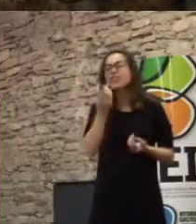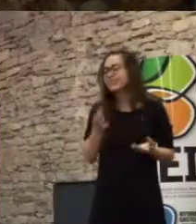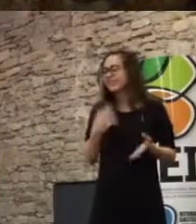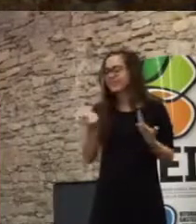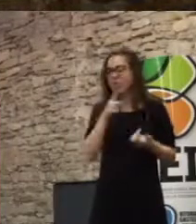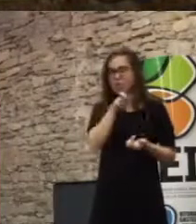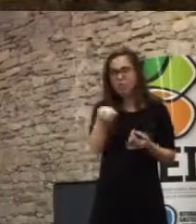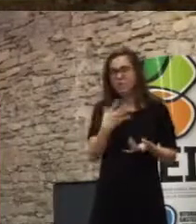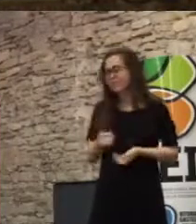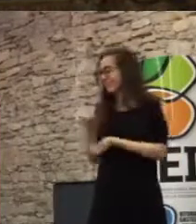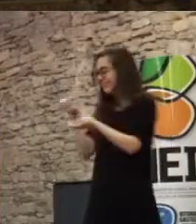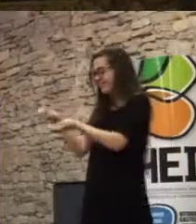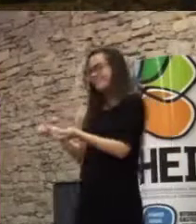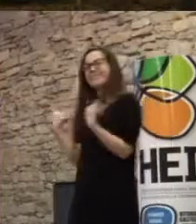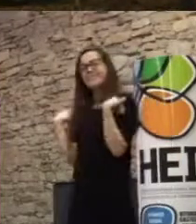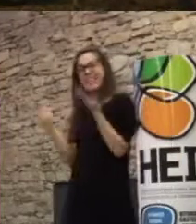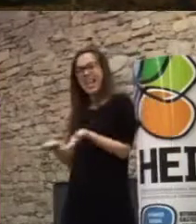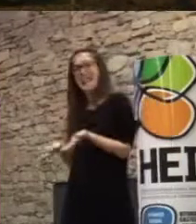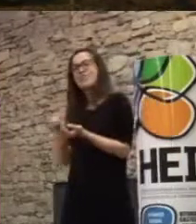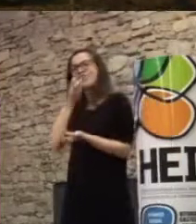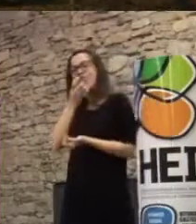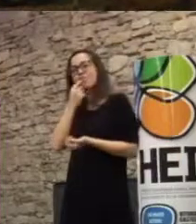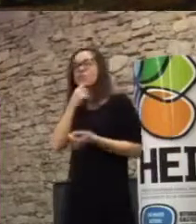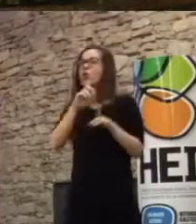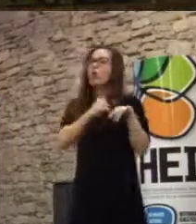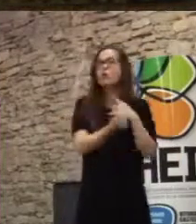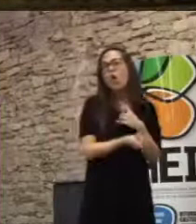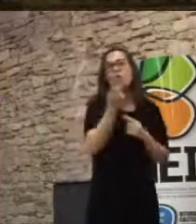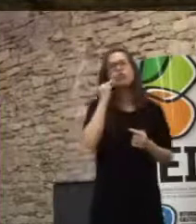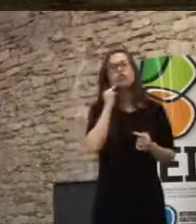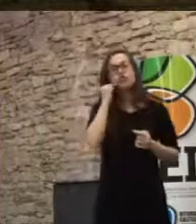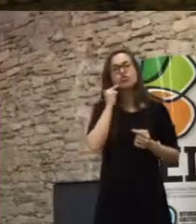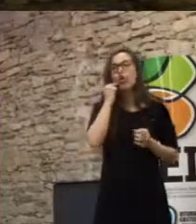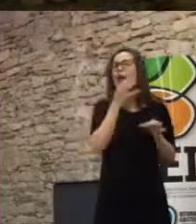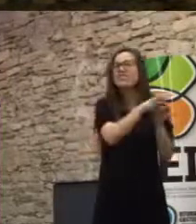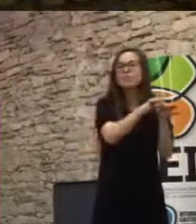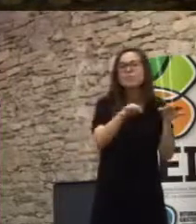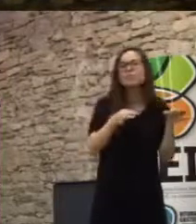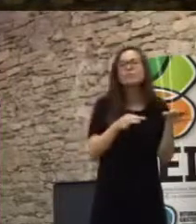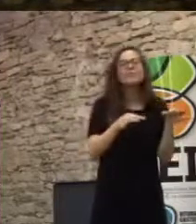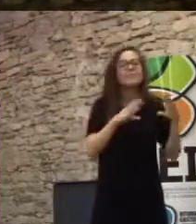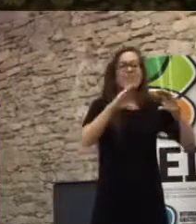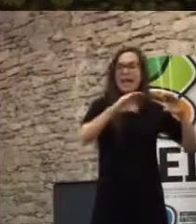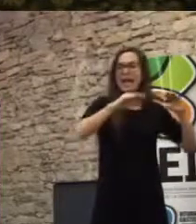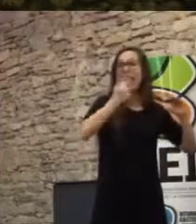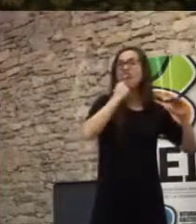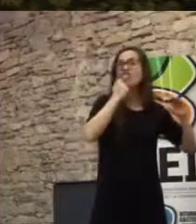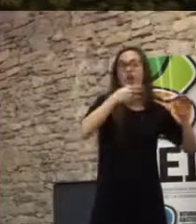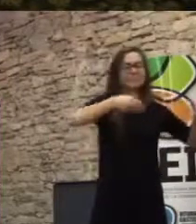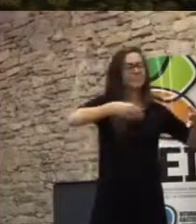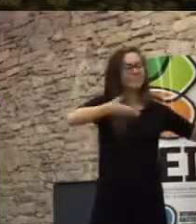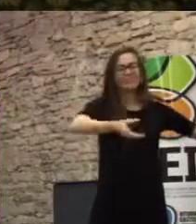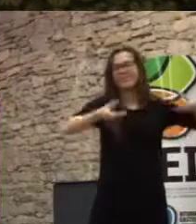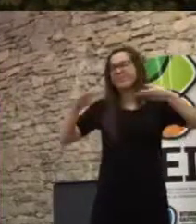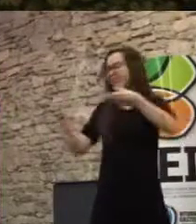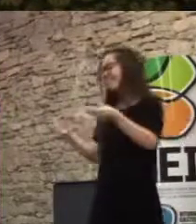docena de rosas rojas para ti no pasa por la bombonería sea y coge una caja roja de nestlé como que viene la caja